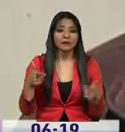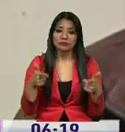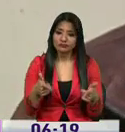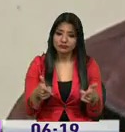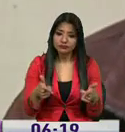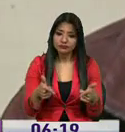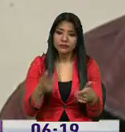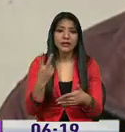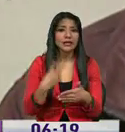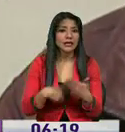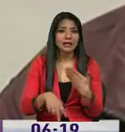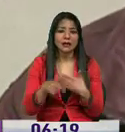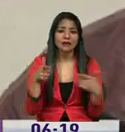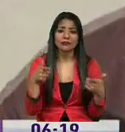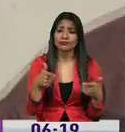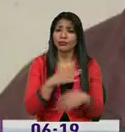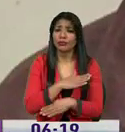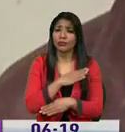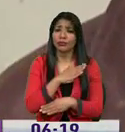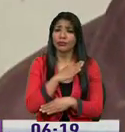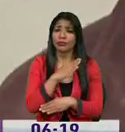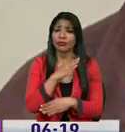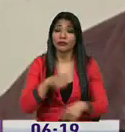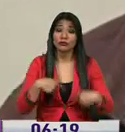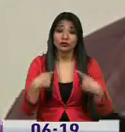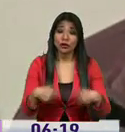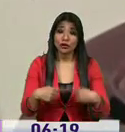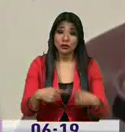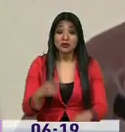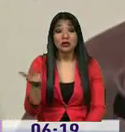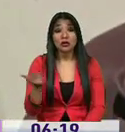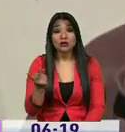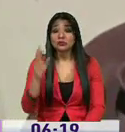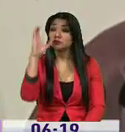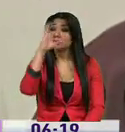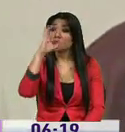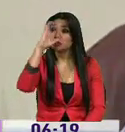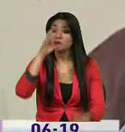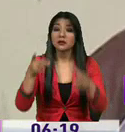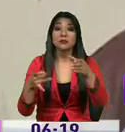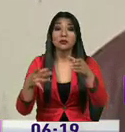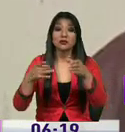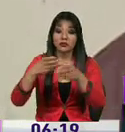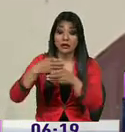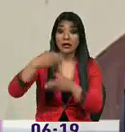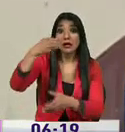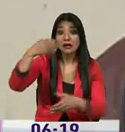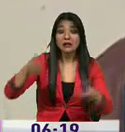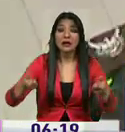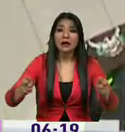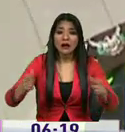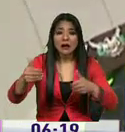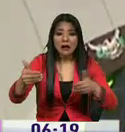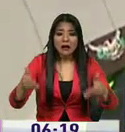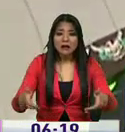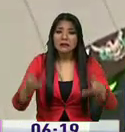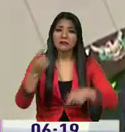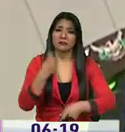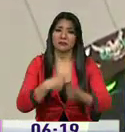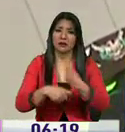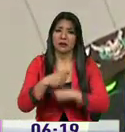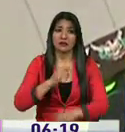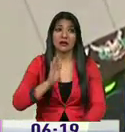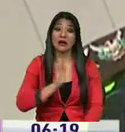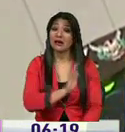ellos en todos los días. Salimos con mi mujer así a buscar botellas, cartones para vender. Y de eso viven, con